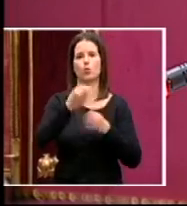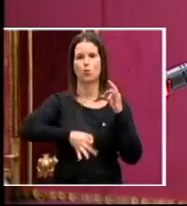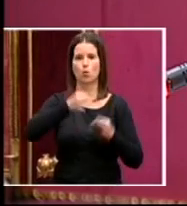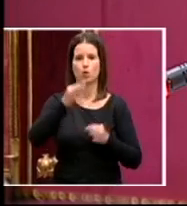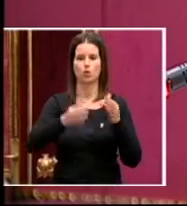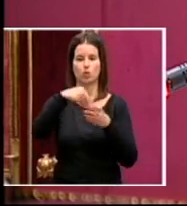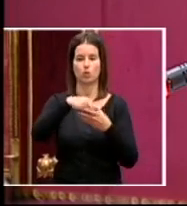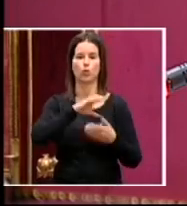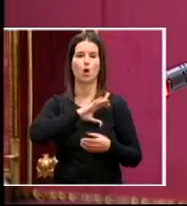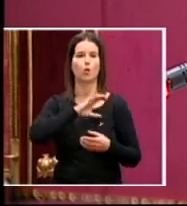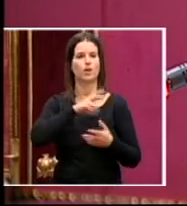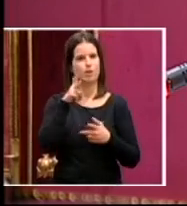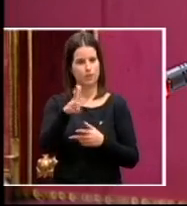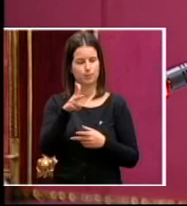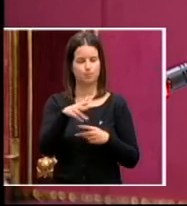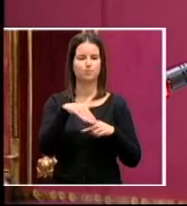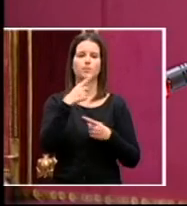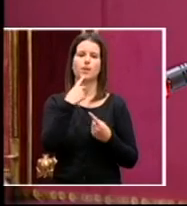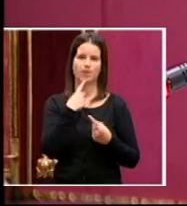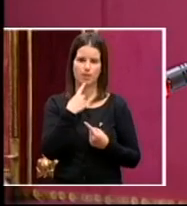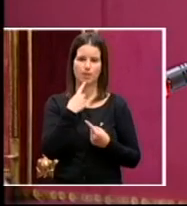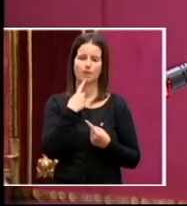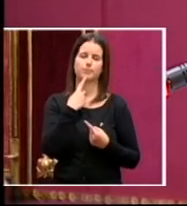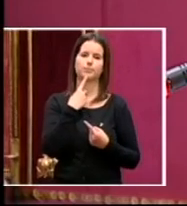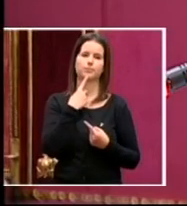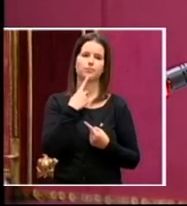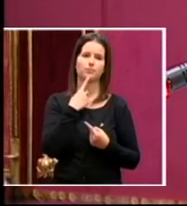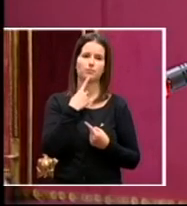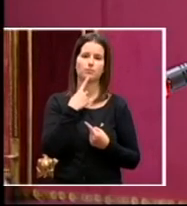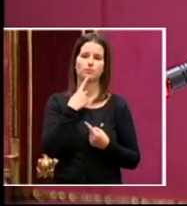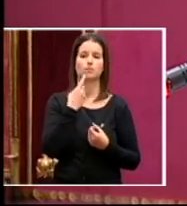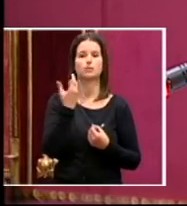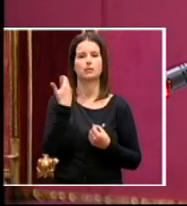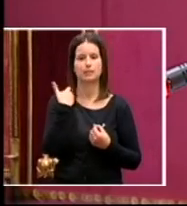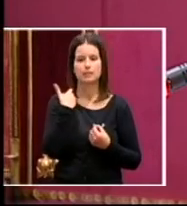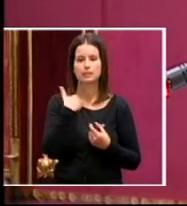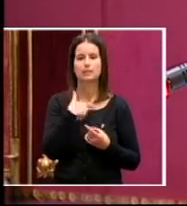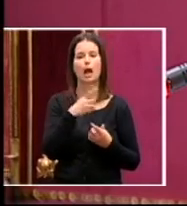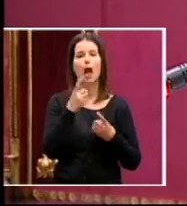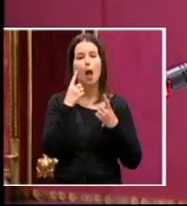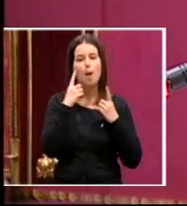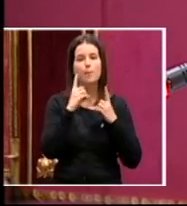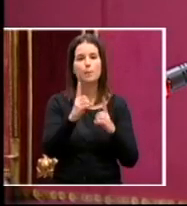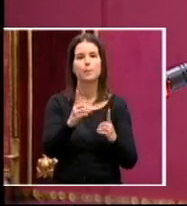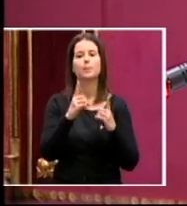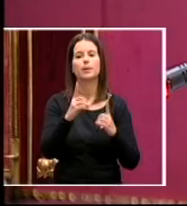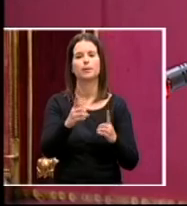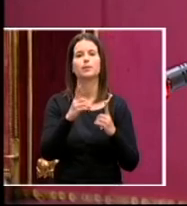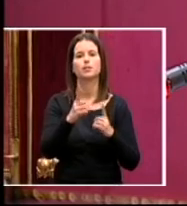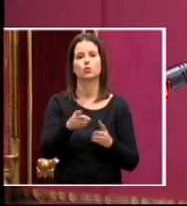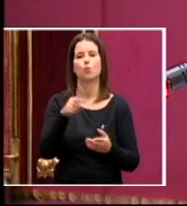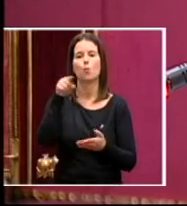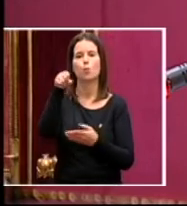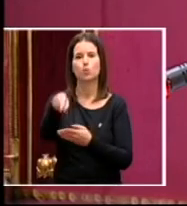Sociales diciendo que, en tanto en cuanto a que está previsto imputar a la misma los gastos de la escuela